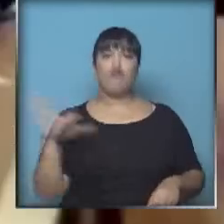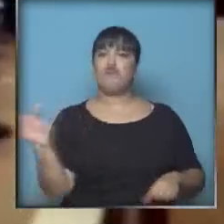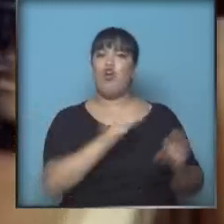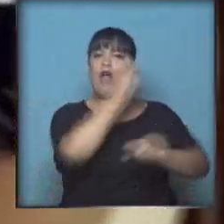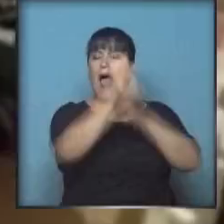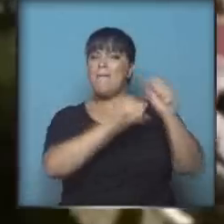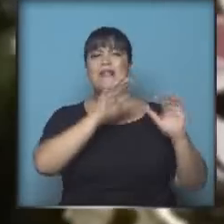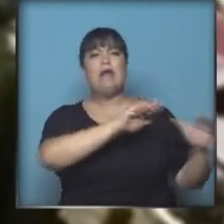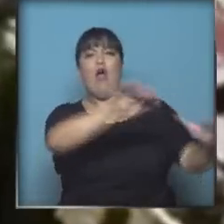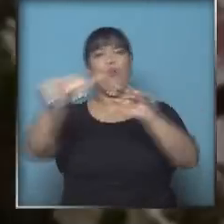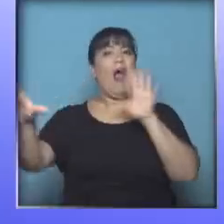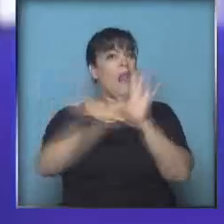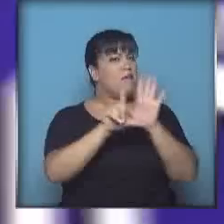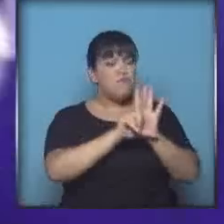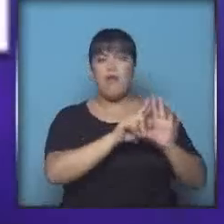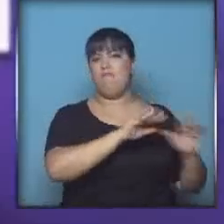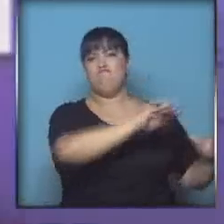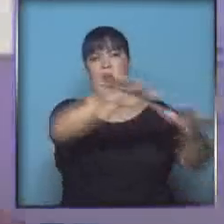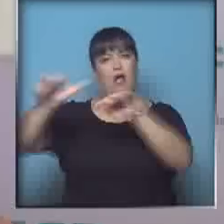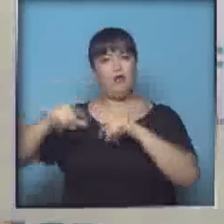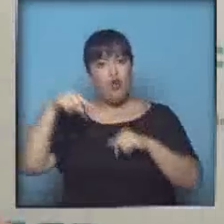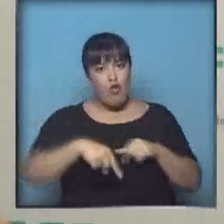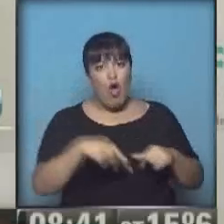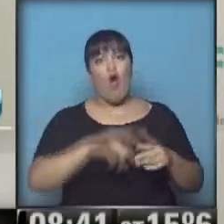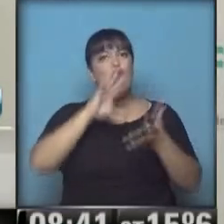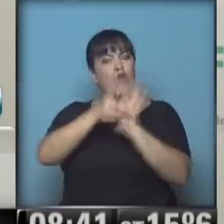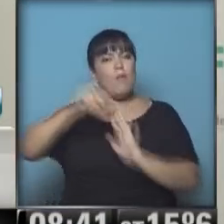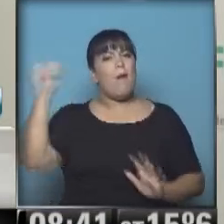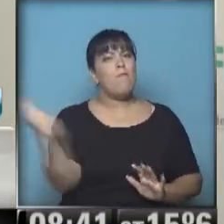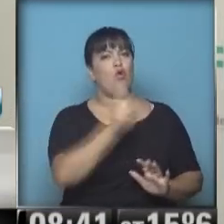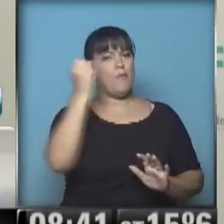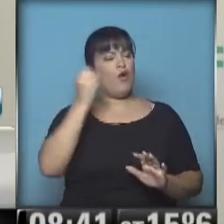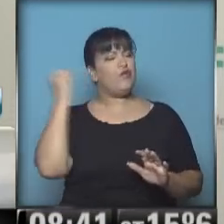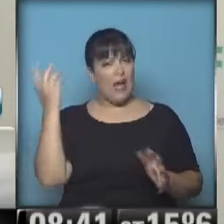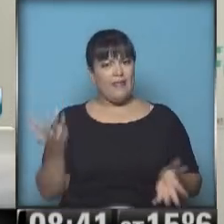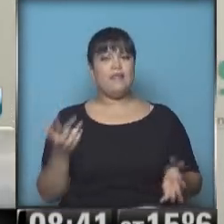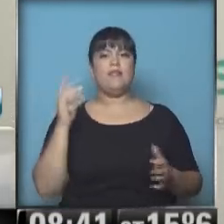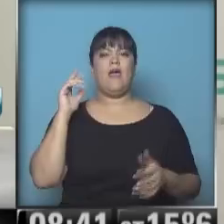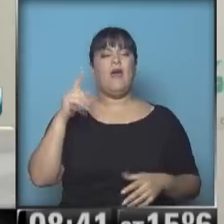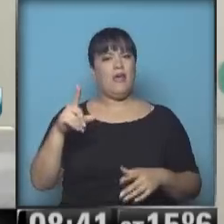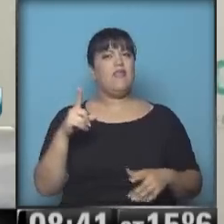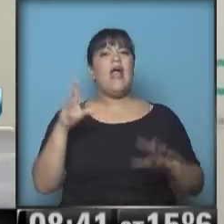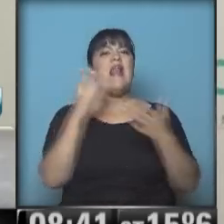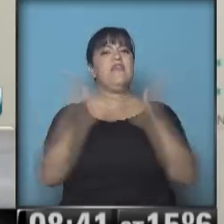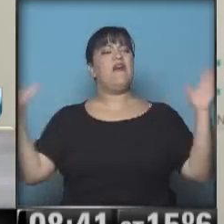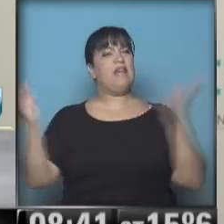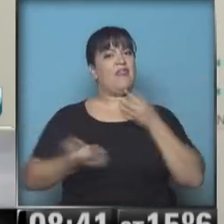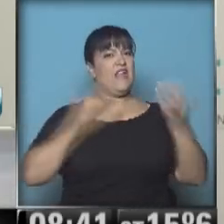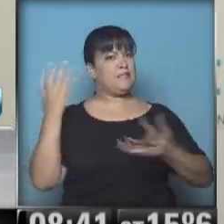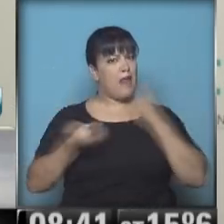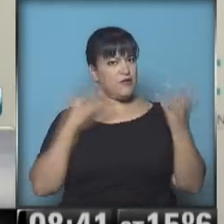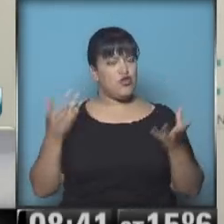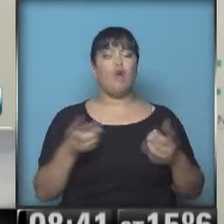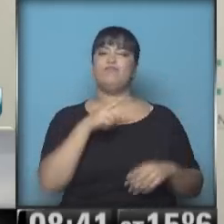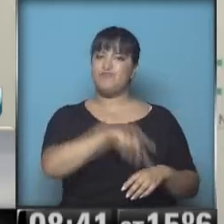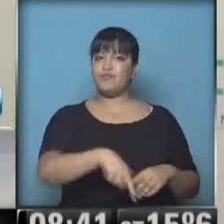ley se aplica en igualdad de condiciones para todos y hoy es un triunfo importante de la libertad de expresión sobre esos intereses corporativos bueno